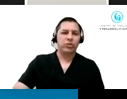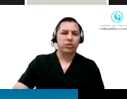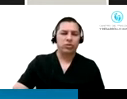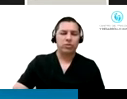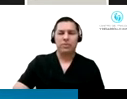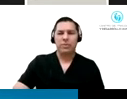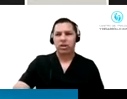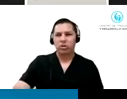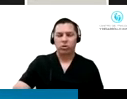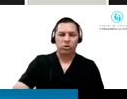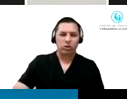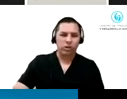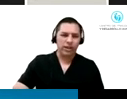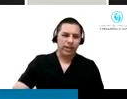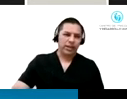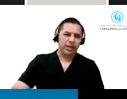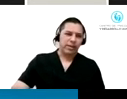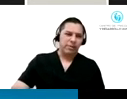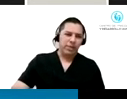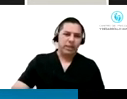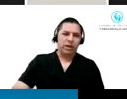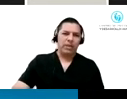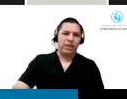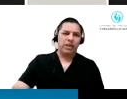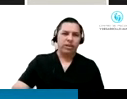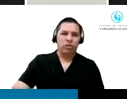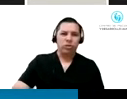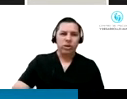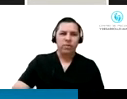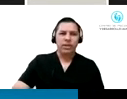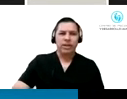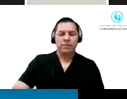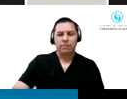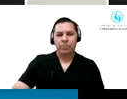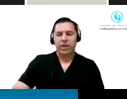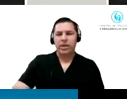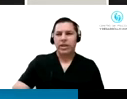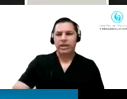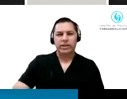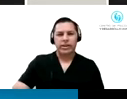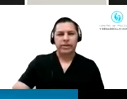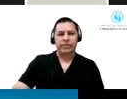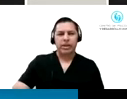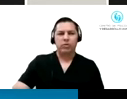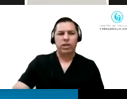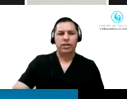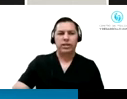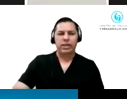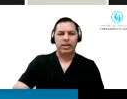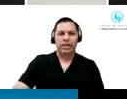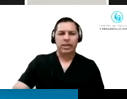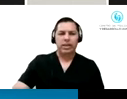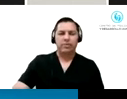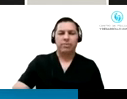Desarrollo Humano. Somos una empresa consultora, principalmente al sector gubernamental y